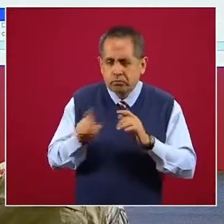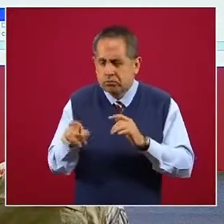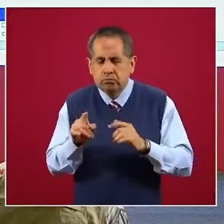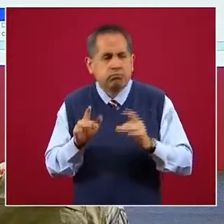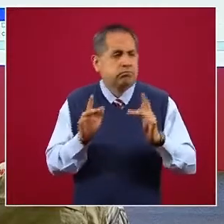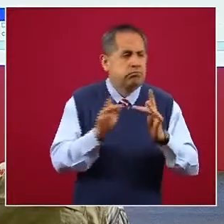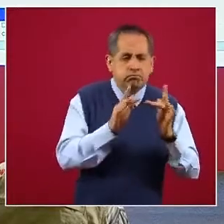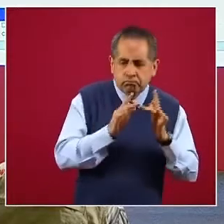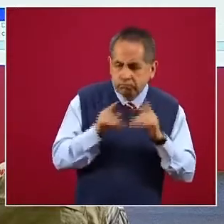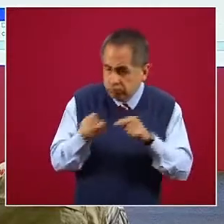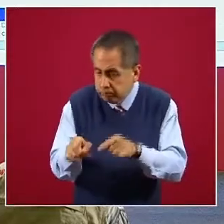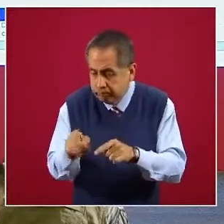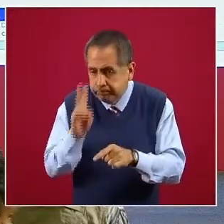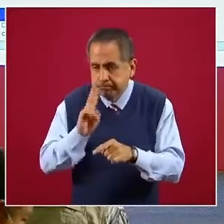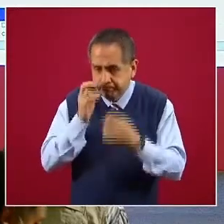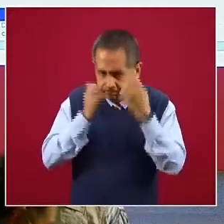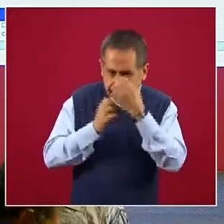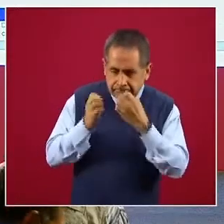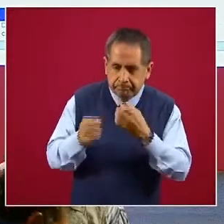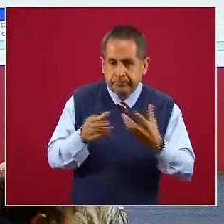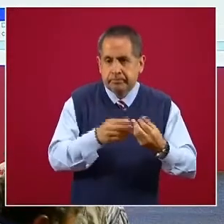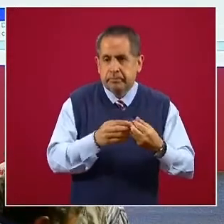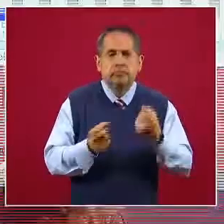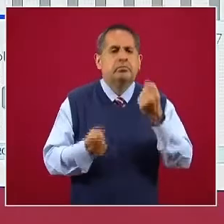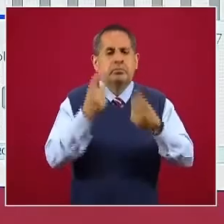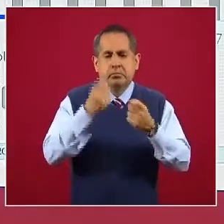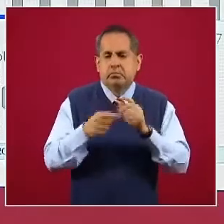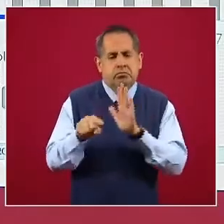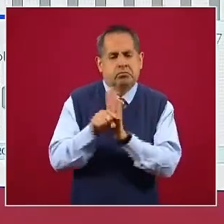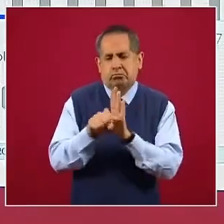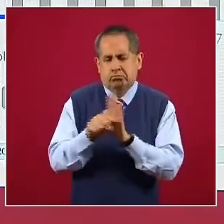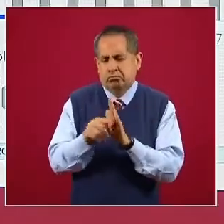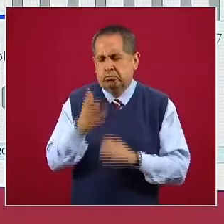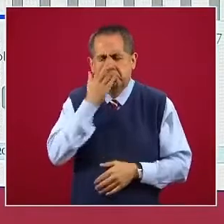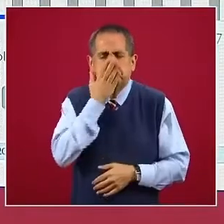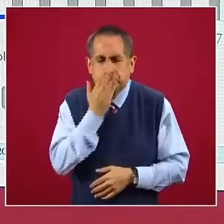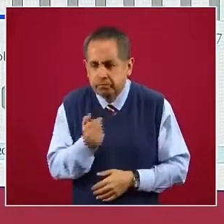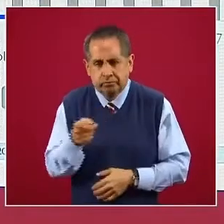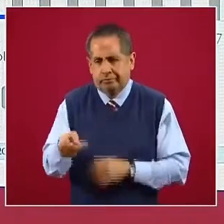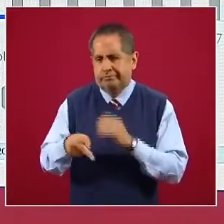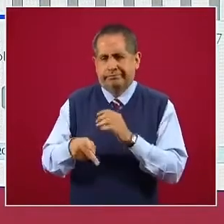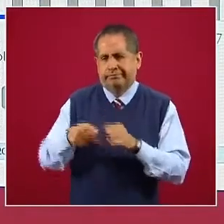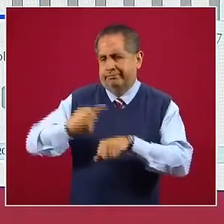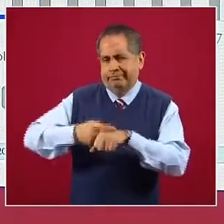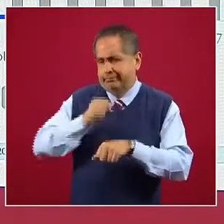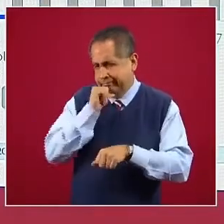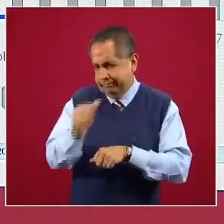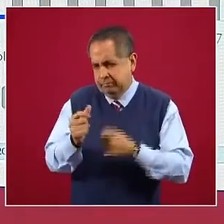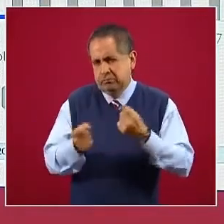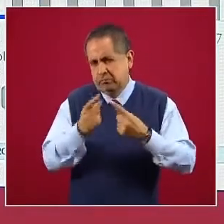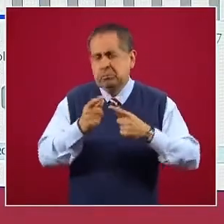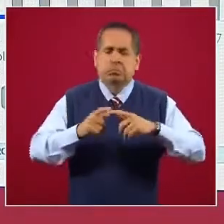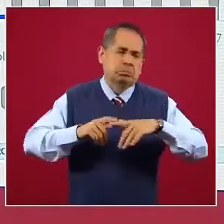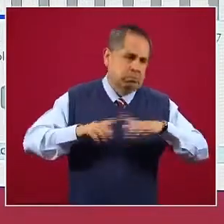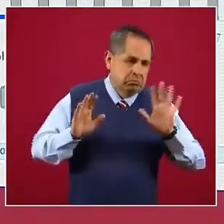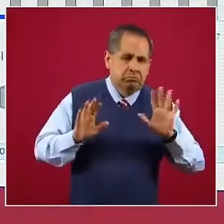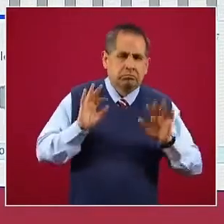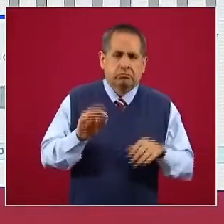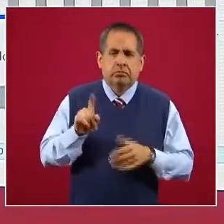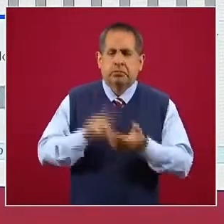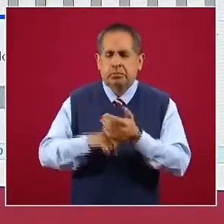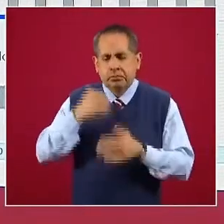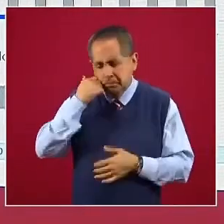contactos. Y en su momento algunas resultan negativas a la prueba de COVID, con lo que se interpreta que